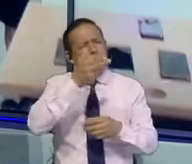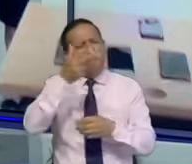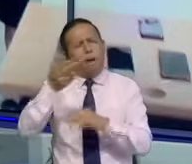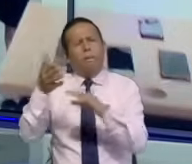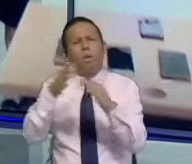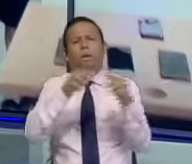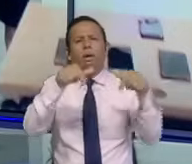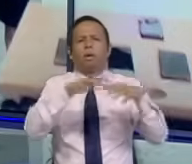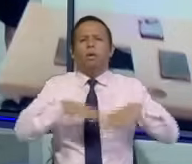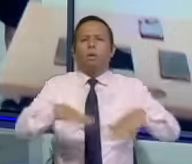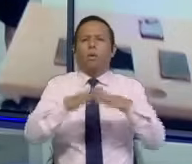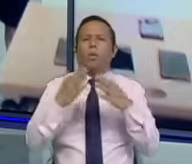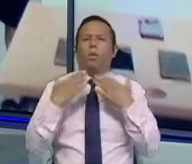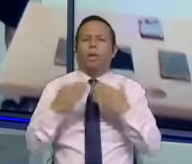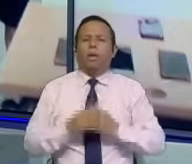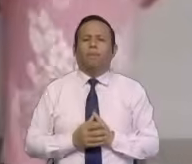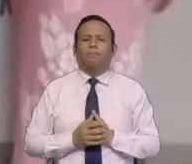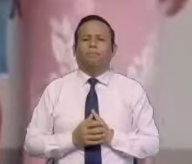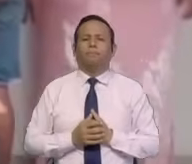Guayaquil.